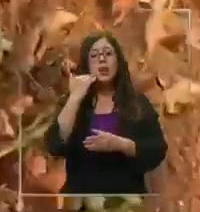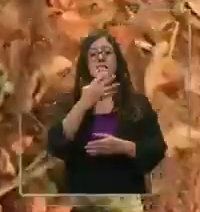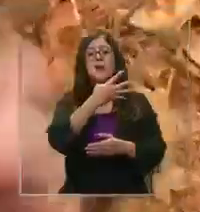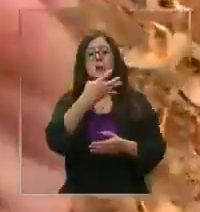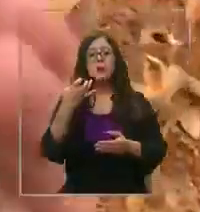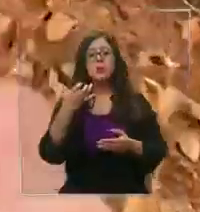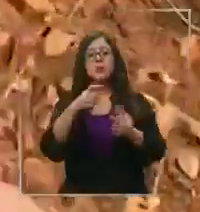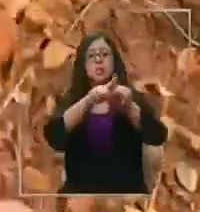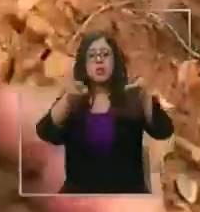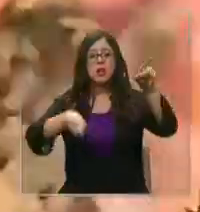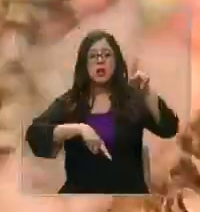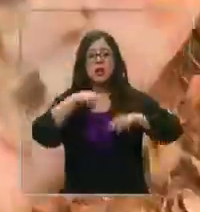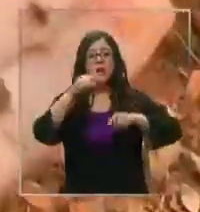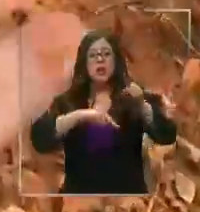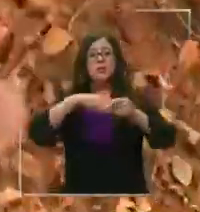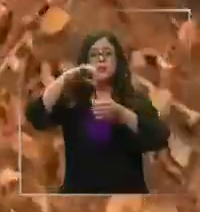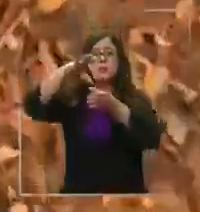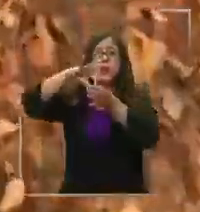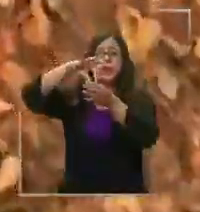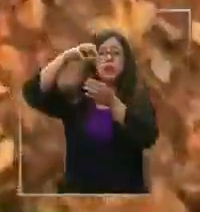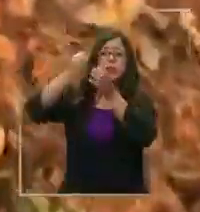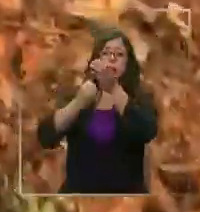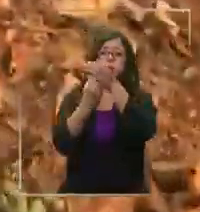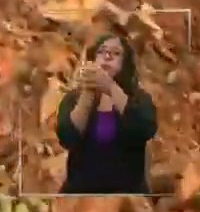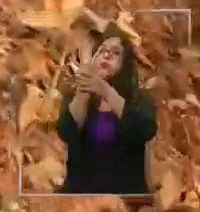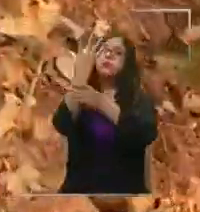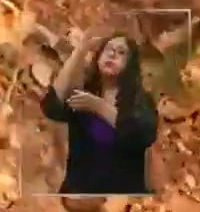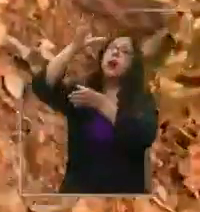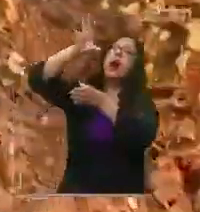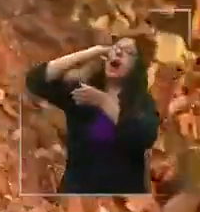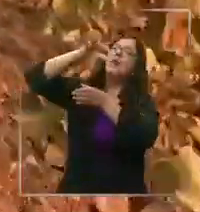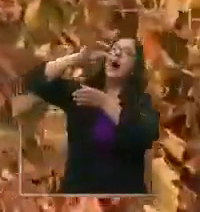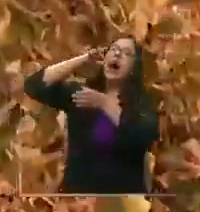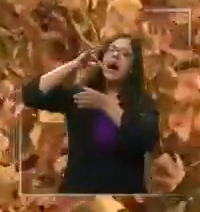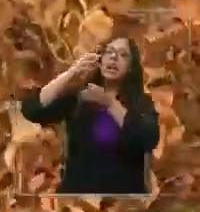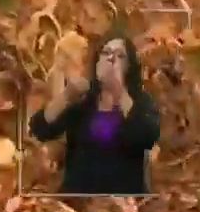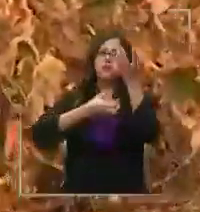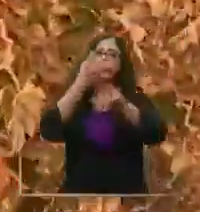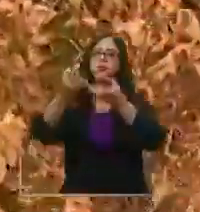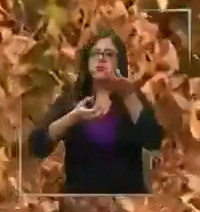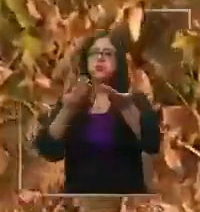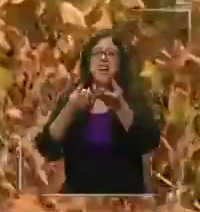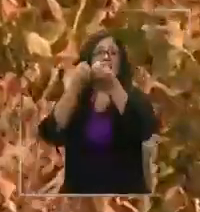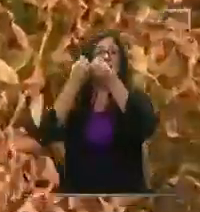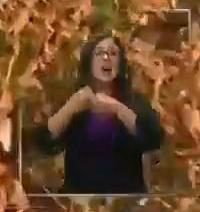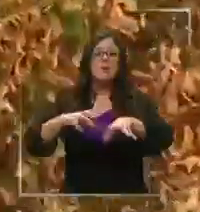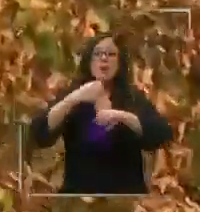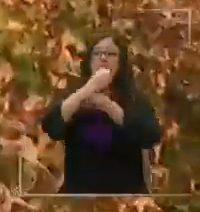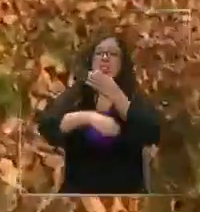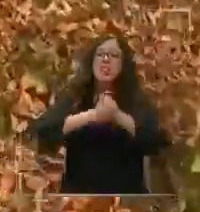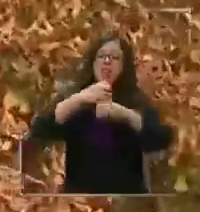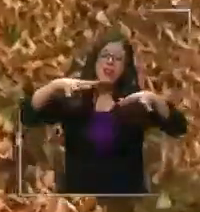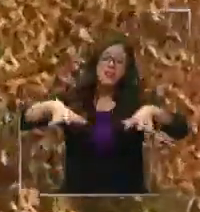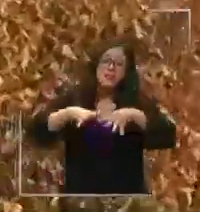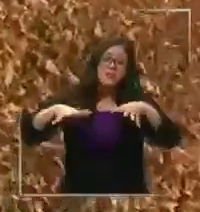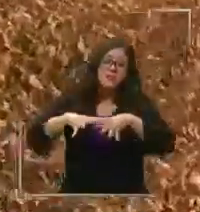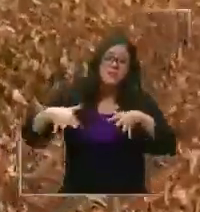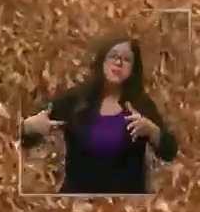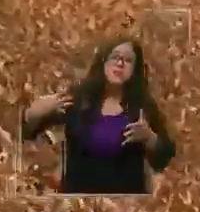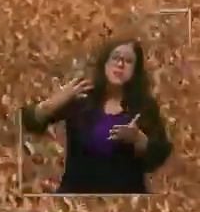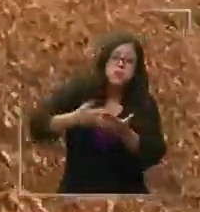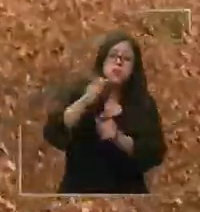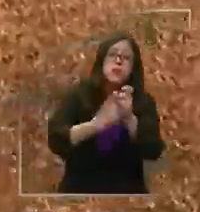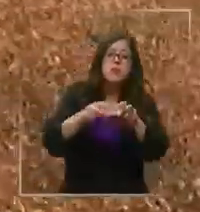400 hectáreas de parras centenarias fueron consumidas en minutos por el fuego. Es la pérdida de años de esfuerzo de pequeños agricultores de